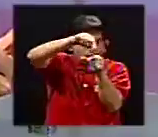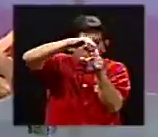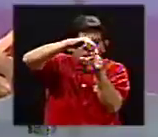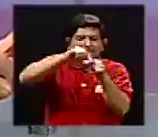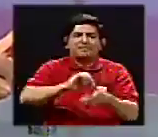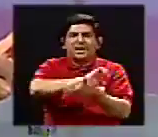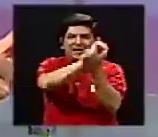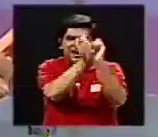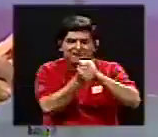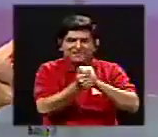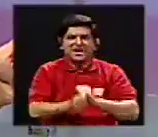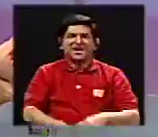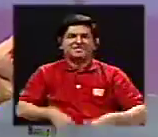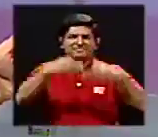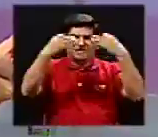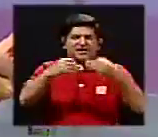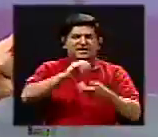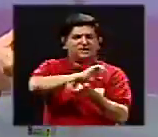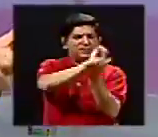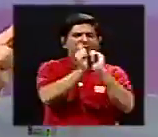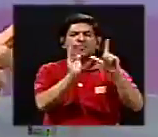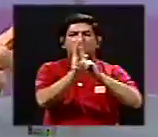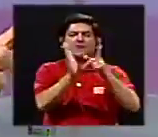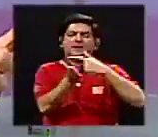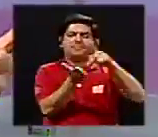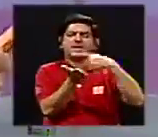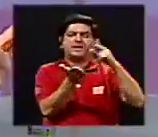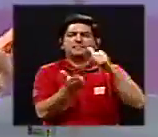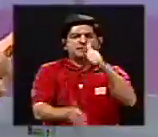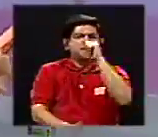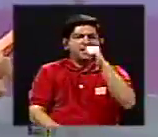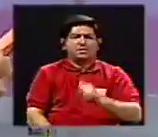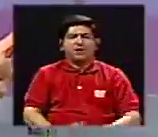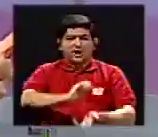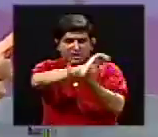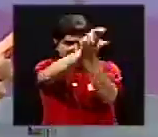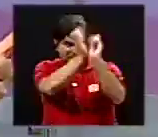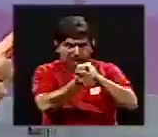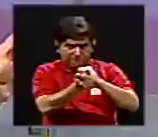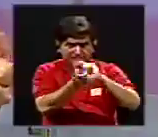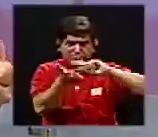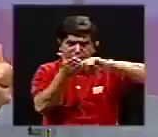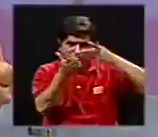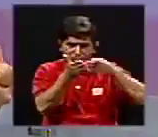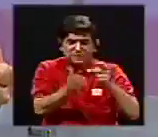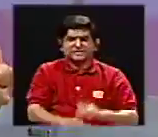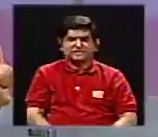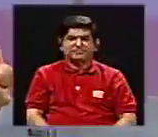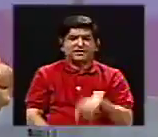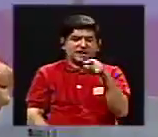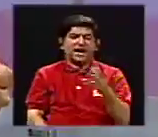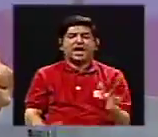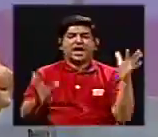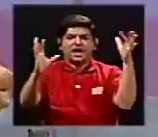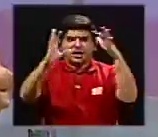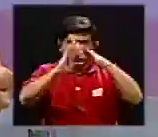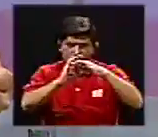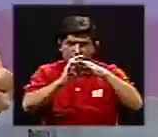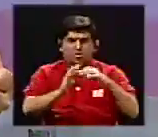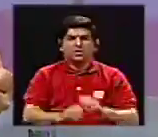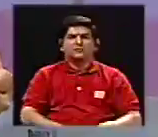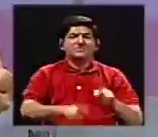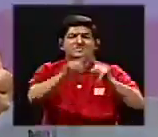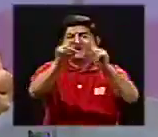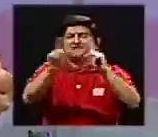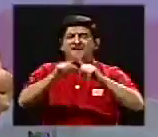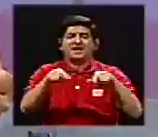de decreto a ley lo que es el cobro del agua, el pasar a lo que es la incorporación de